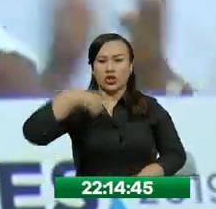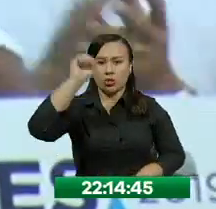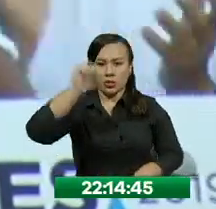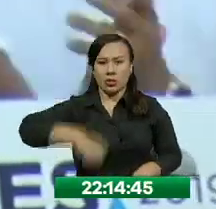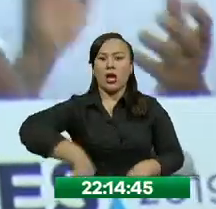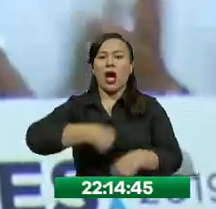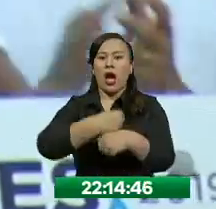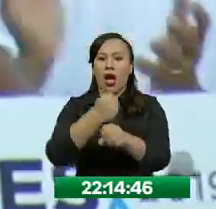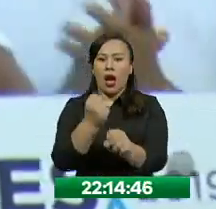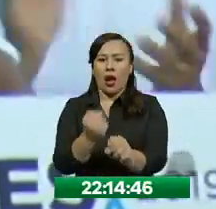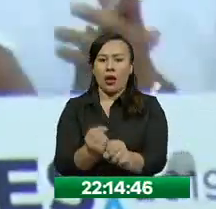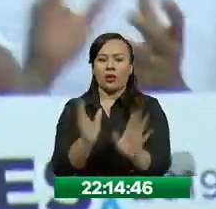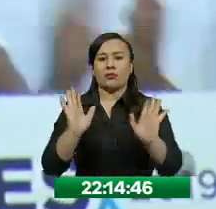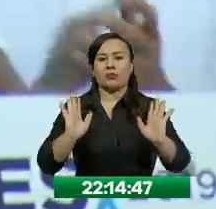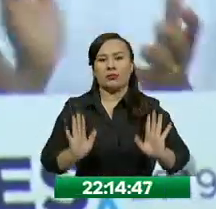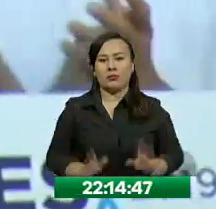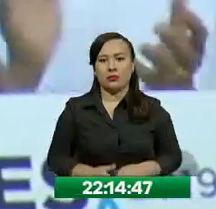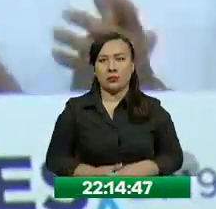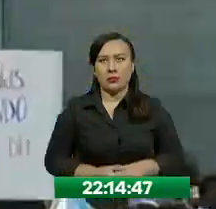punto!